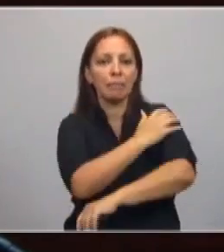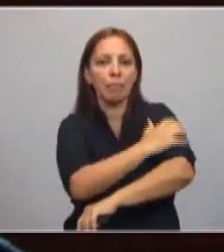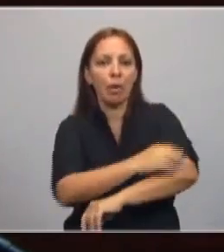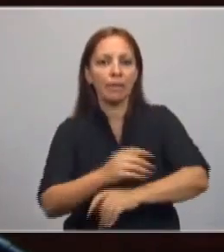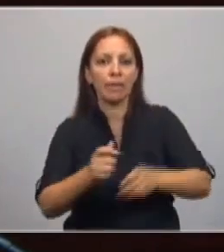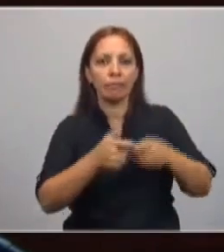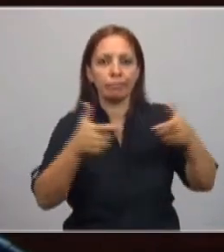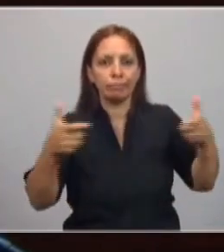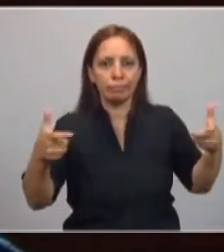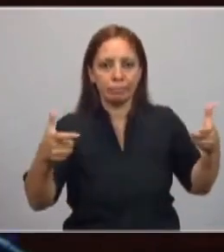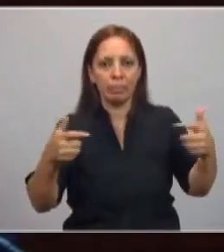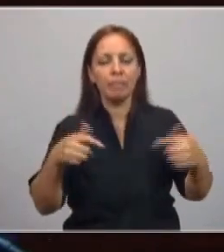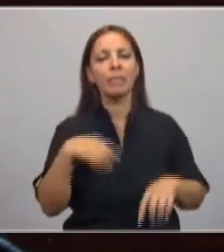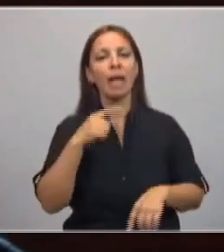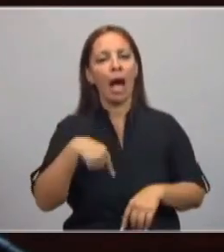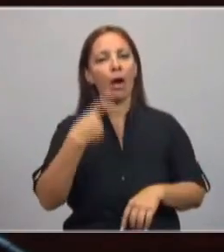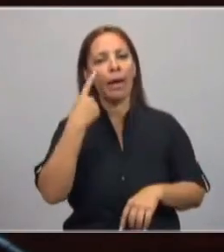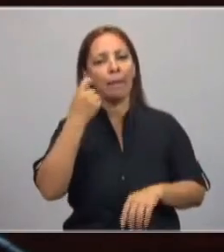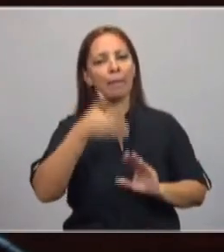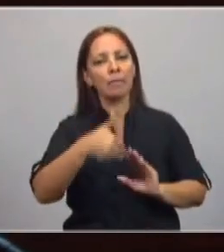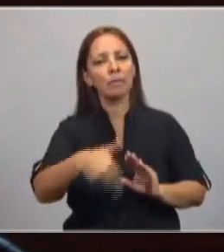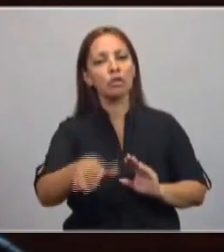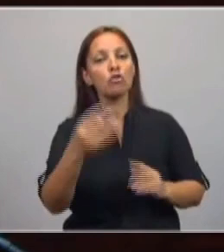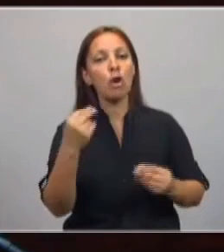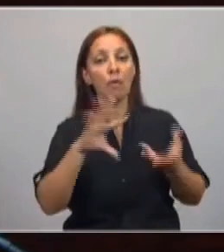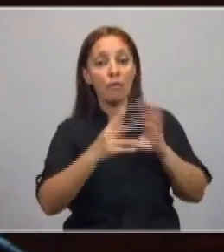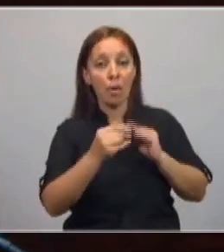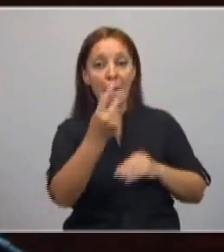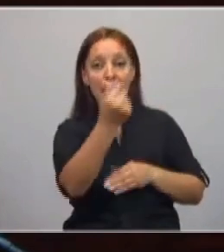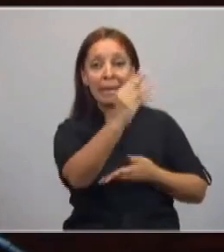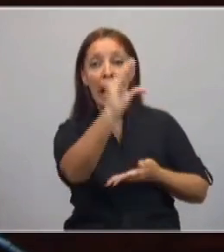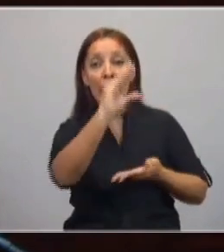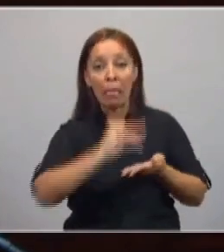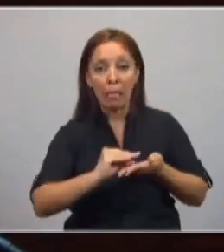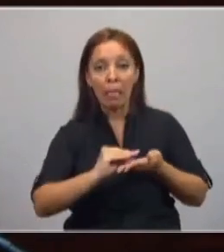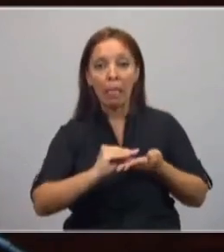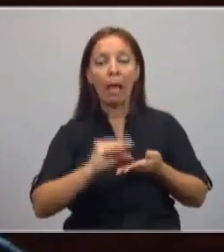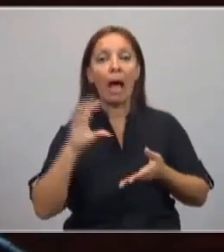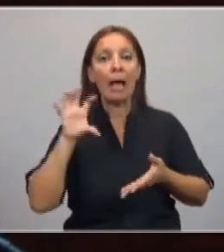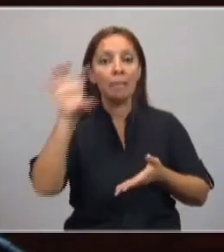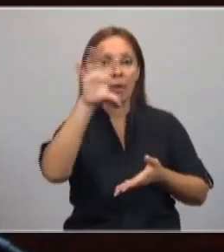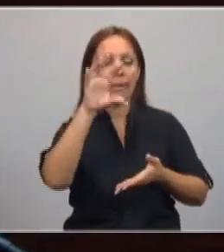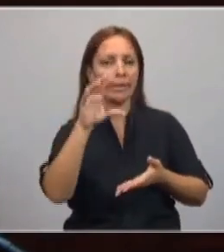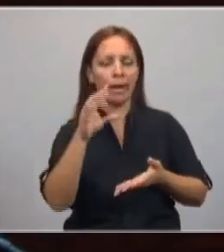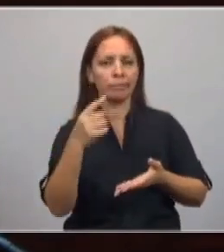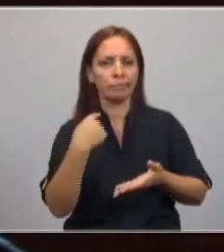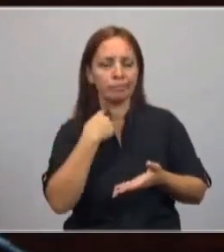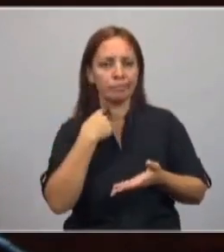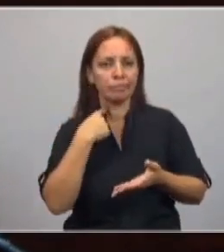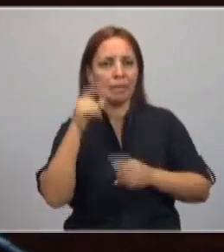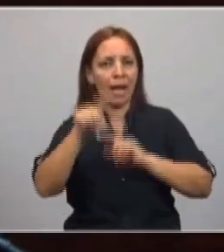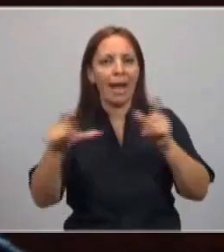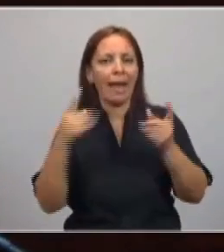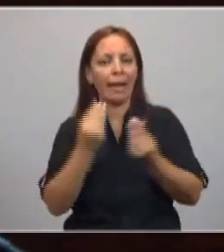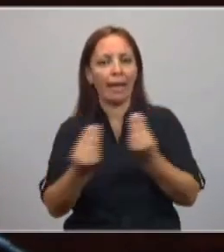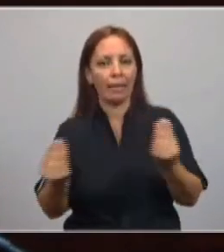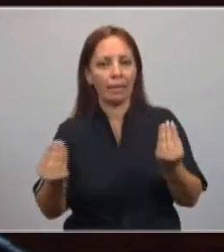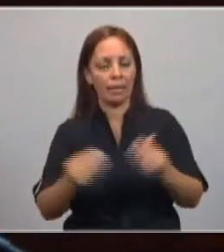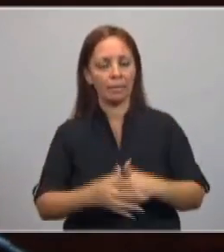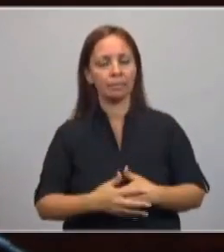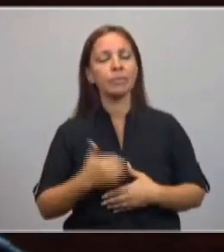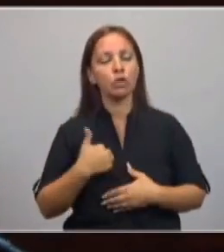Ahora veremos cómo el ajuste a las provincias atacó directamente a los bolsillos de sus habitantes.